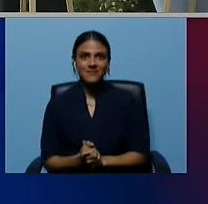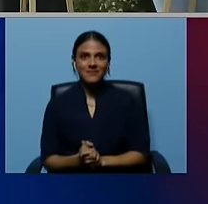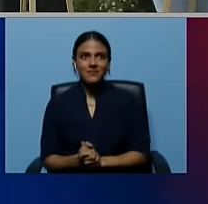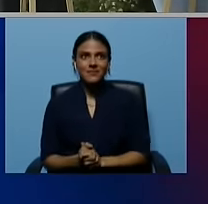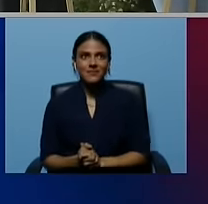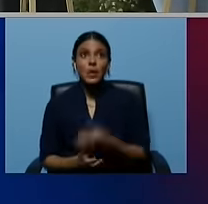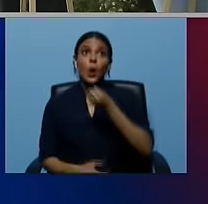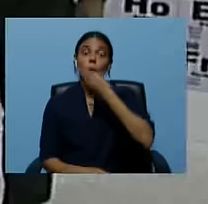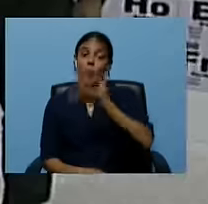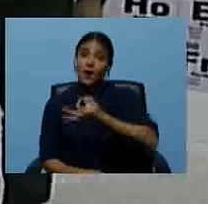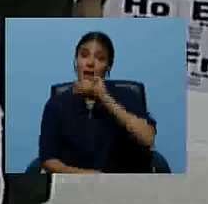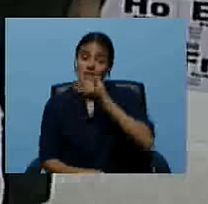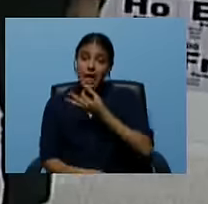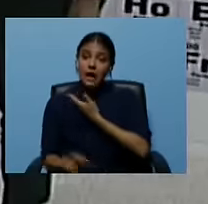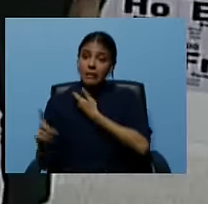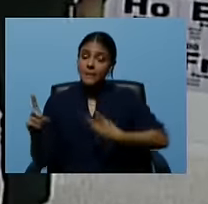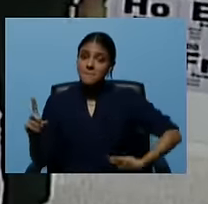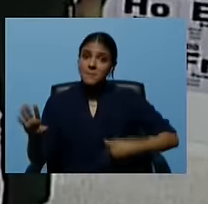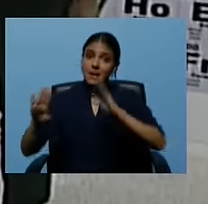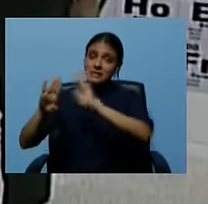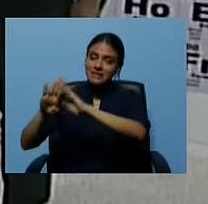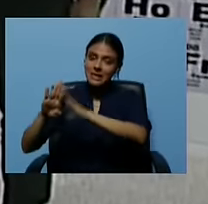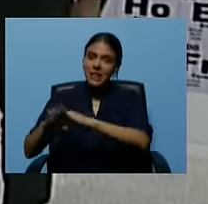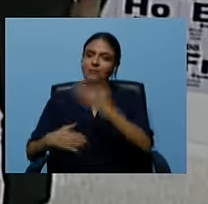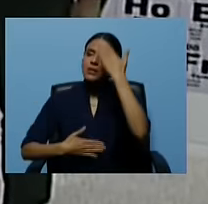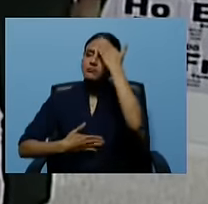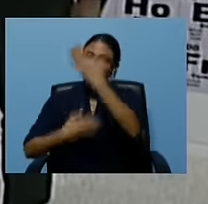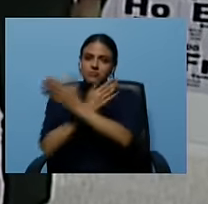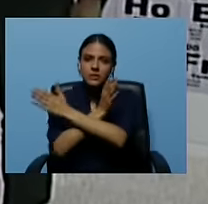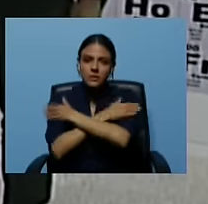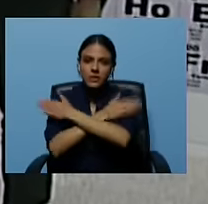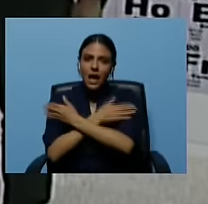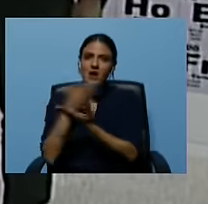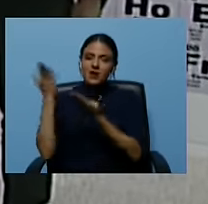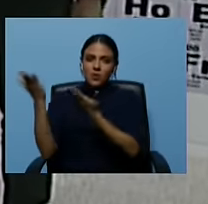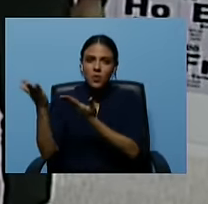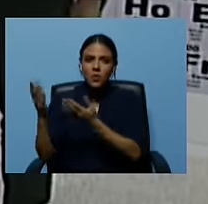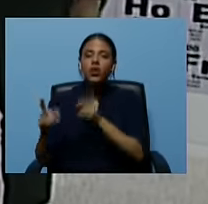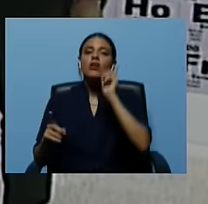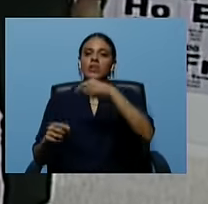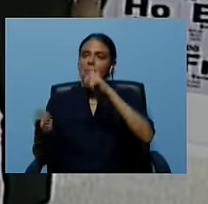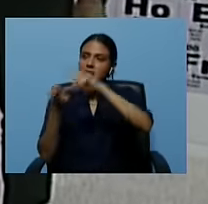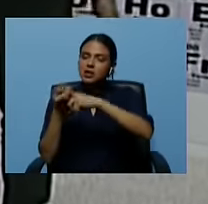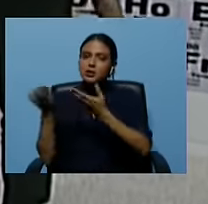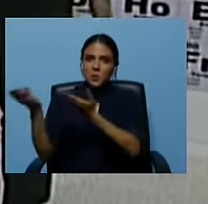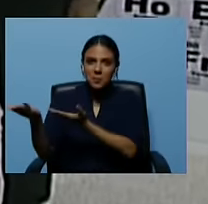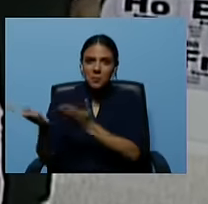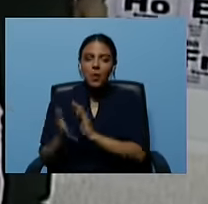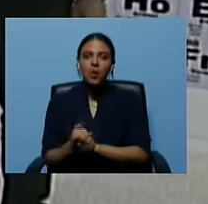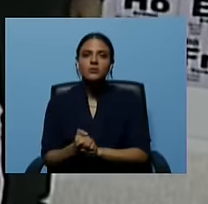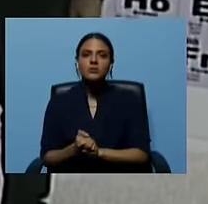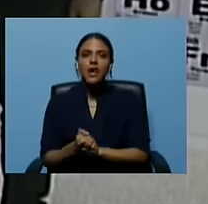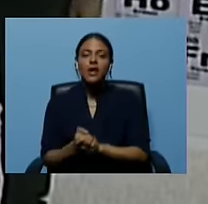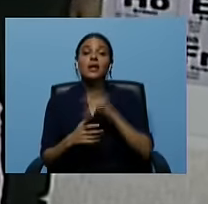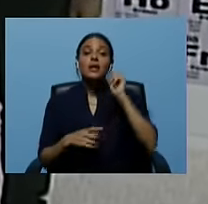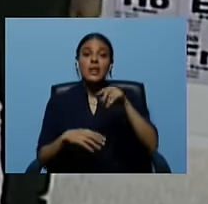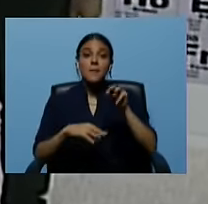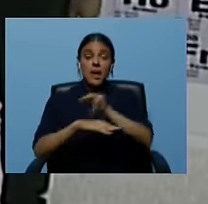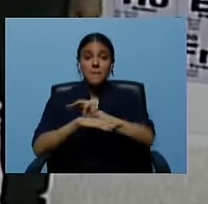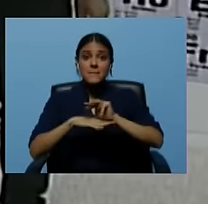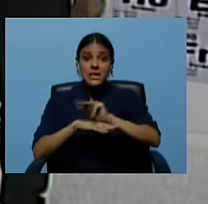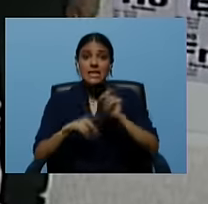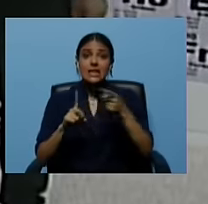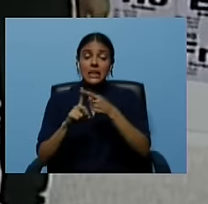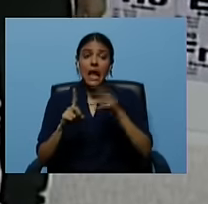Muy buenas tardes, señor presidente. Un gran saludo a usted, a la primera combatiente, a nuestra ministra